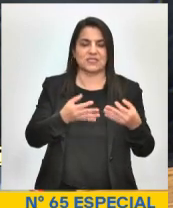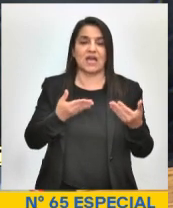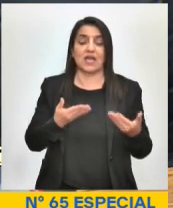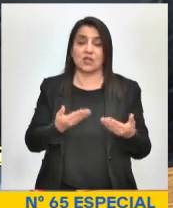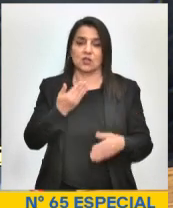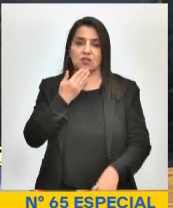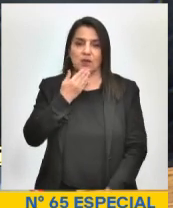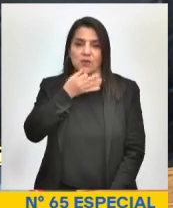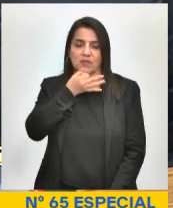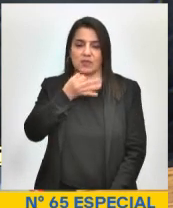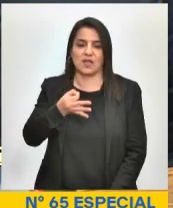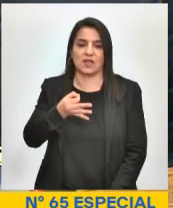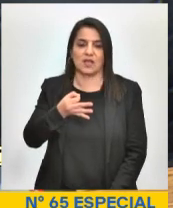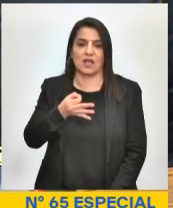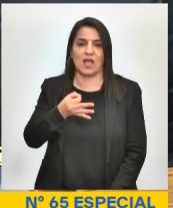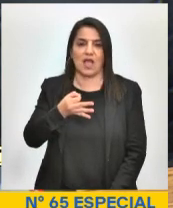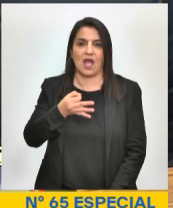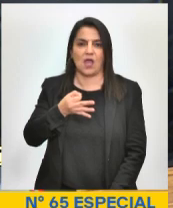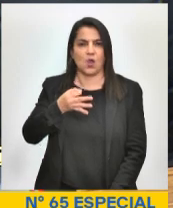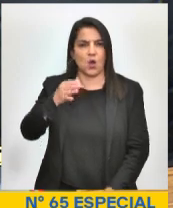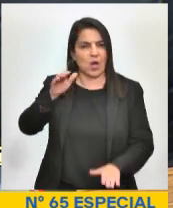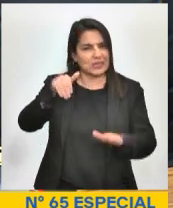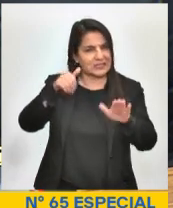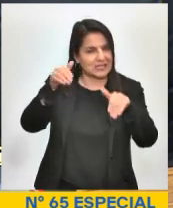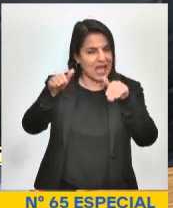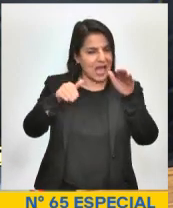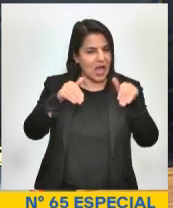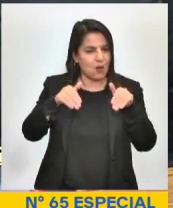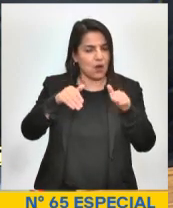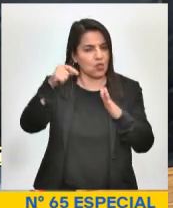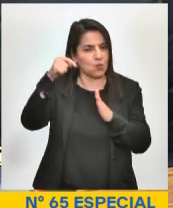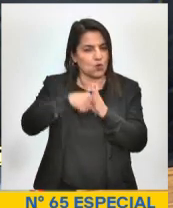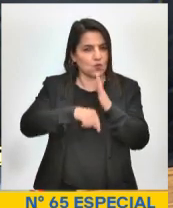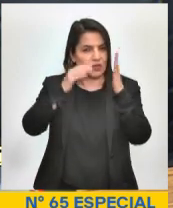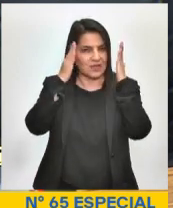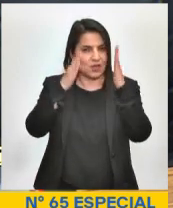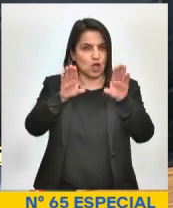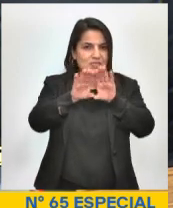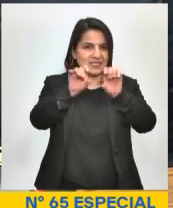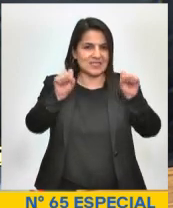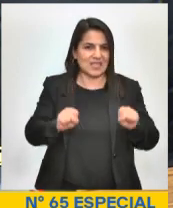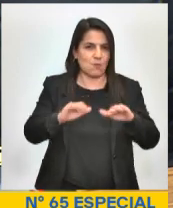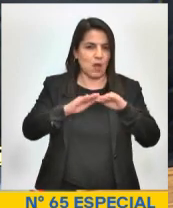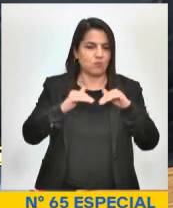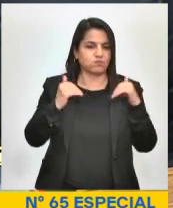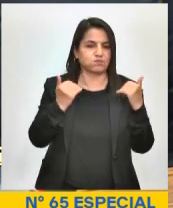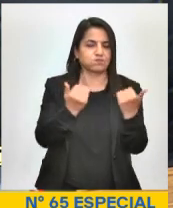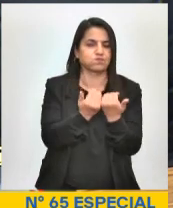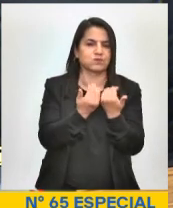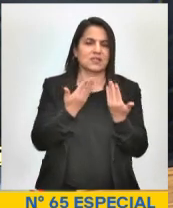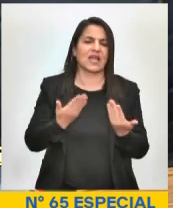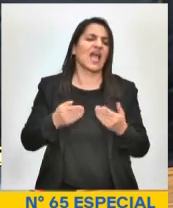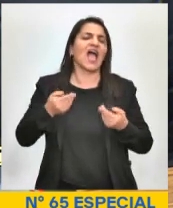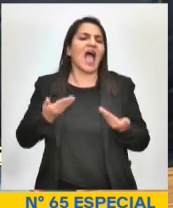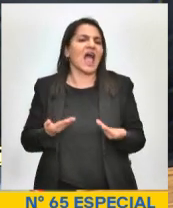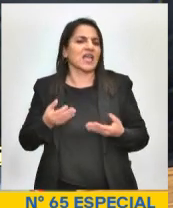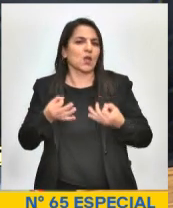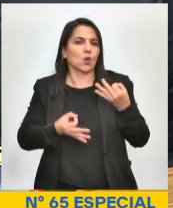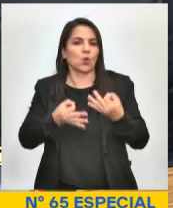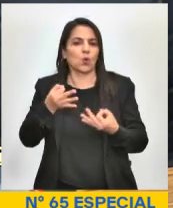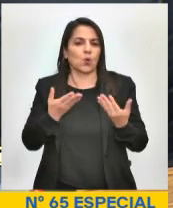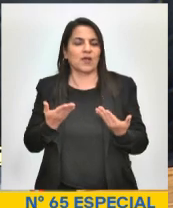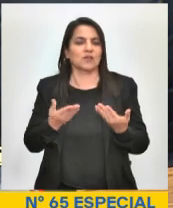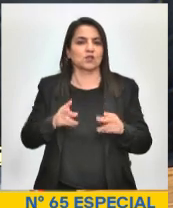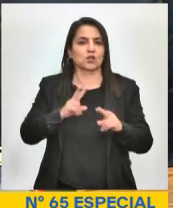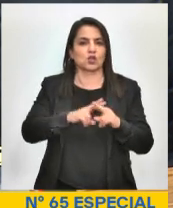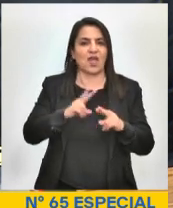también, un llamado de profunda atención al sistema en su conjunto. Lo que se juzga aquí es la conducta e infracción de deberes imprescindibles en